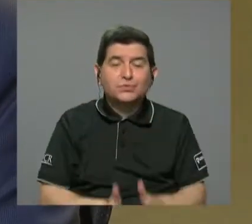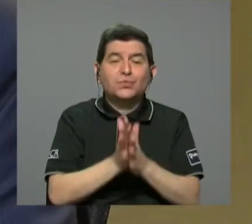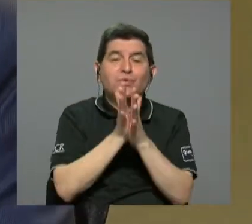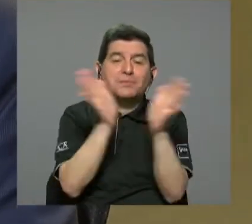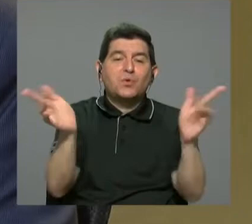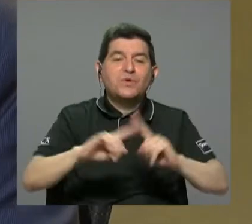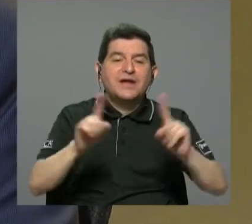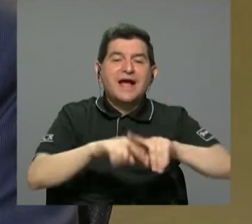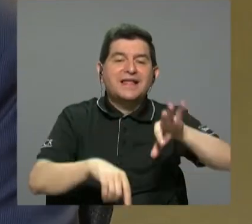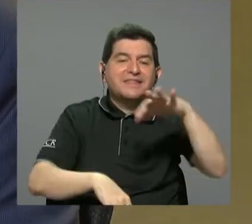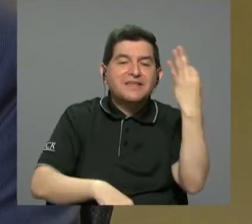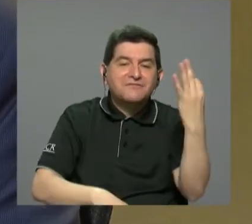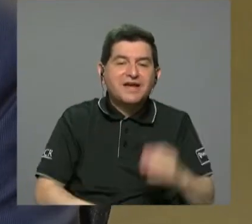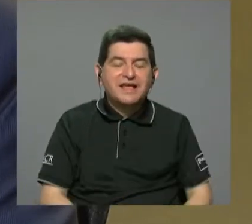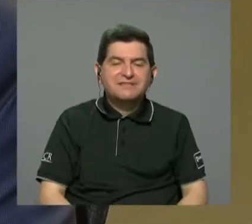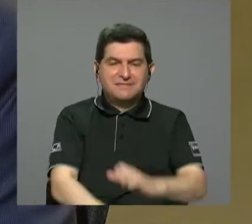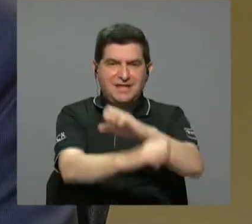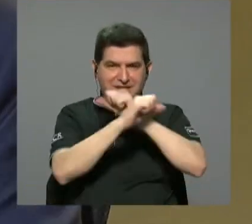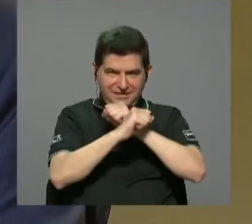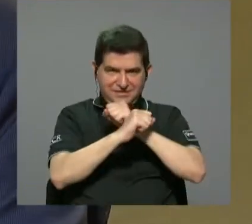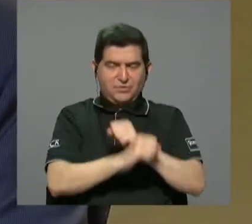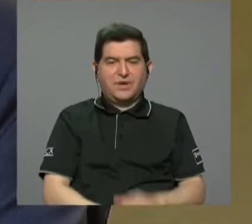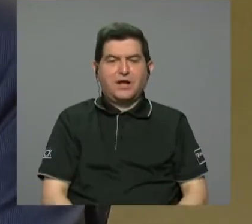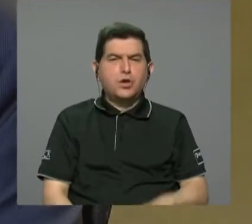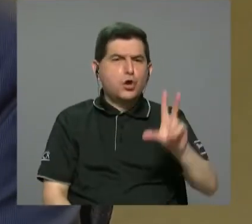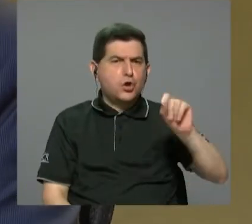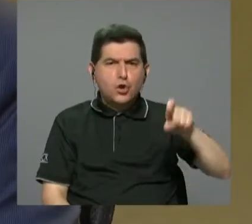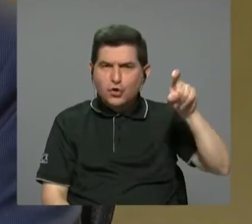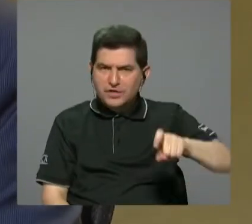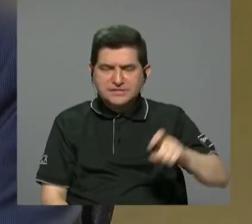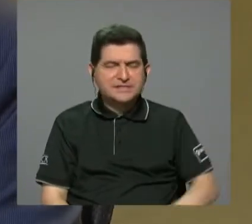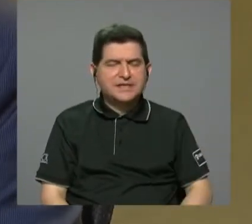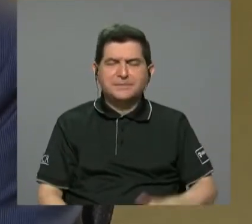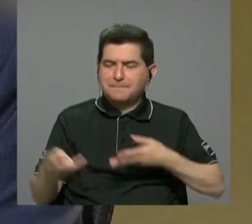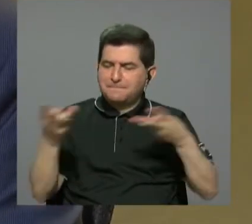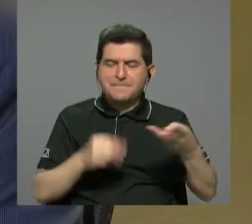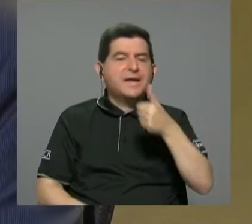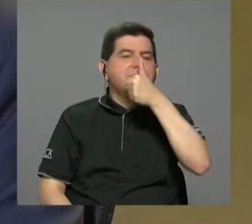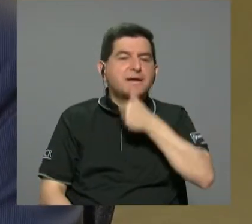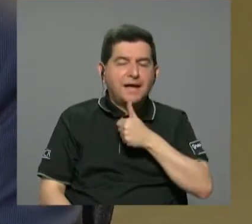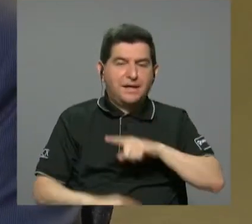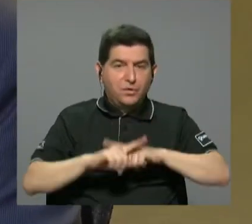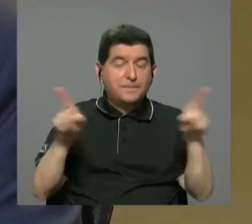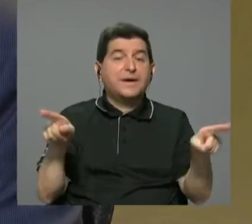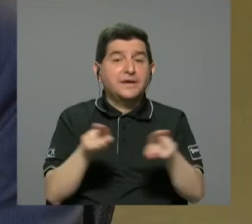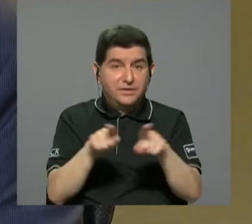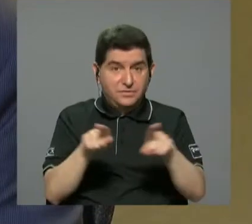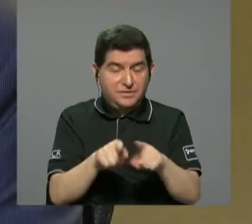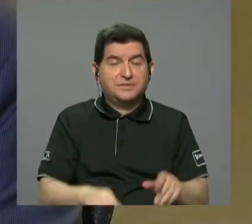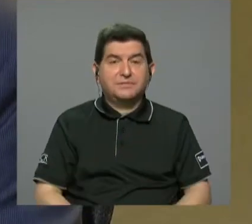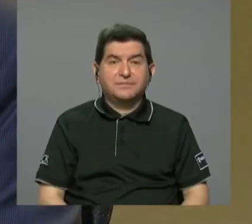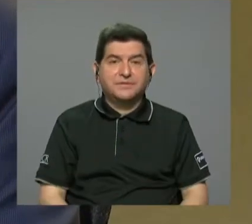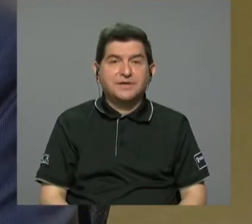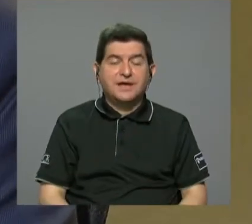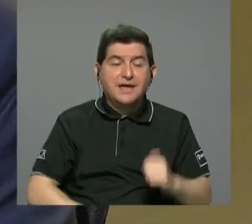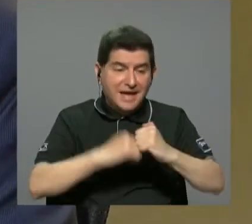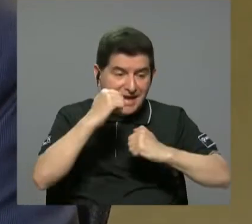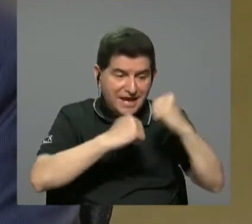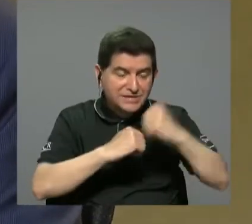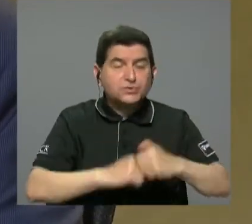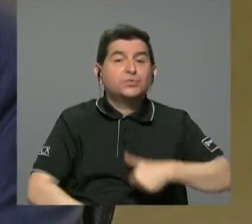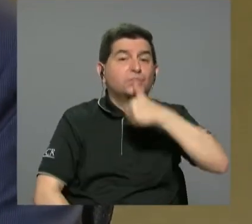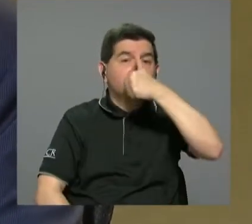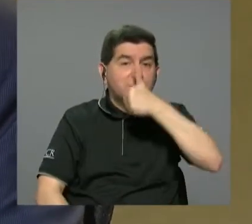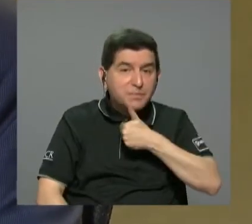hay distintas formas de asegurarla, no necesariamente el mercado privado, pero también la infraestructura